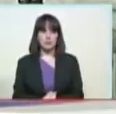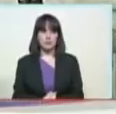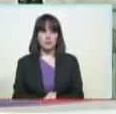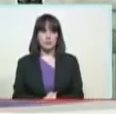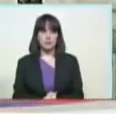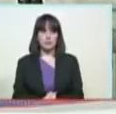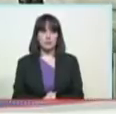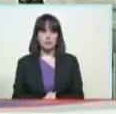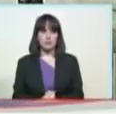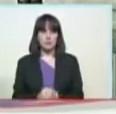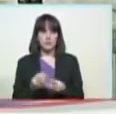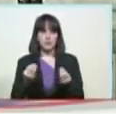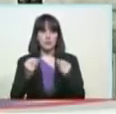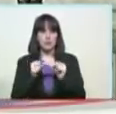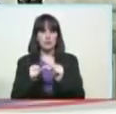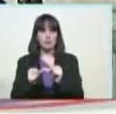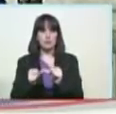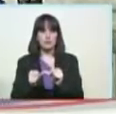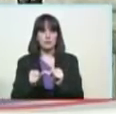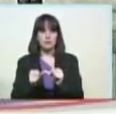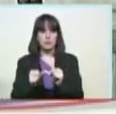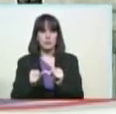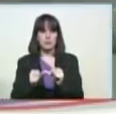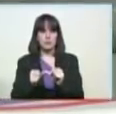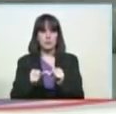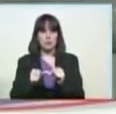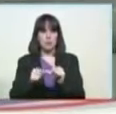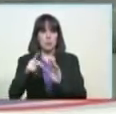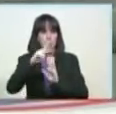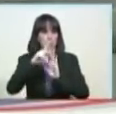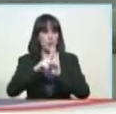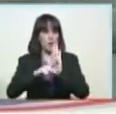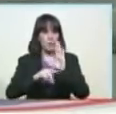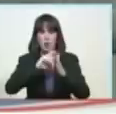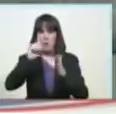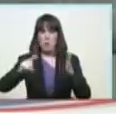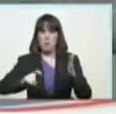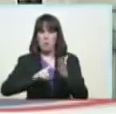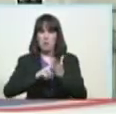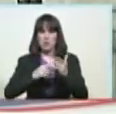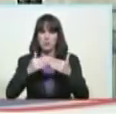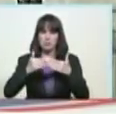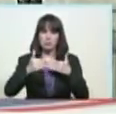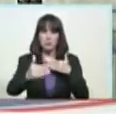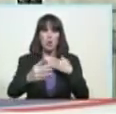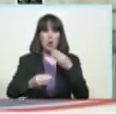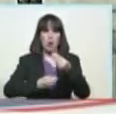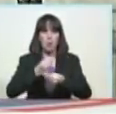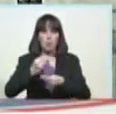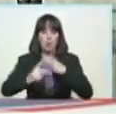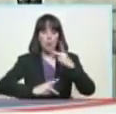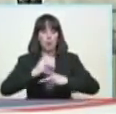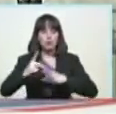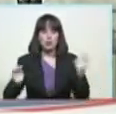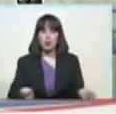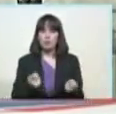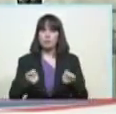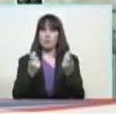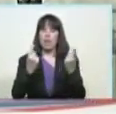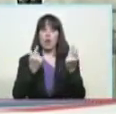2025 un programa completo de desencadenamiento de una nueva situación productiva